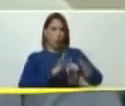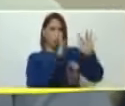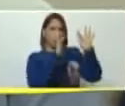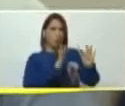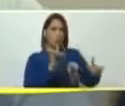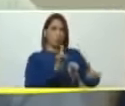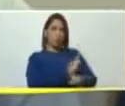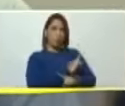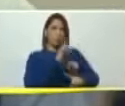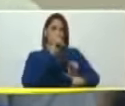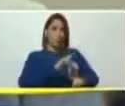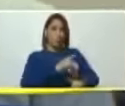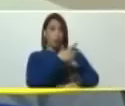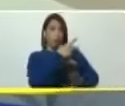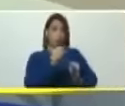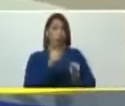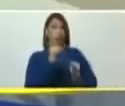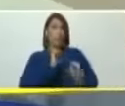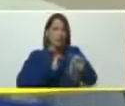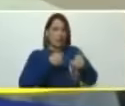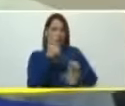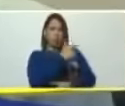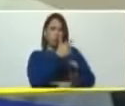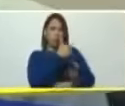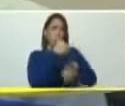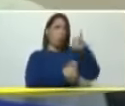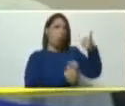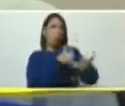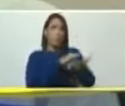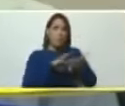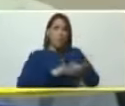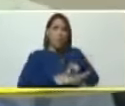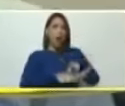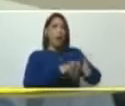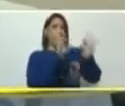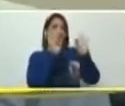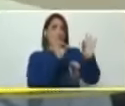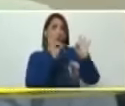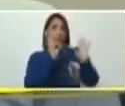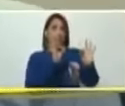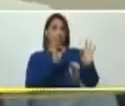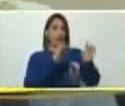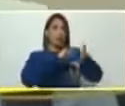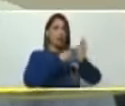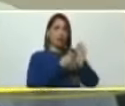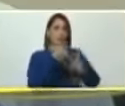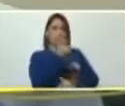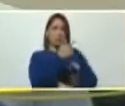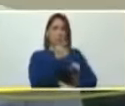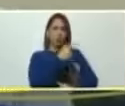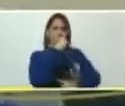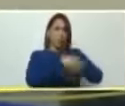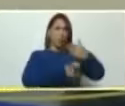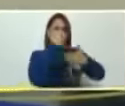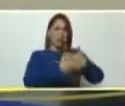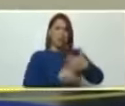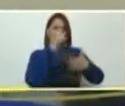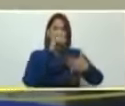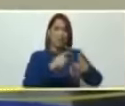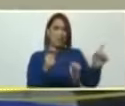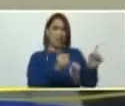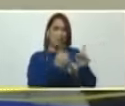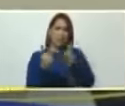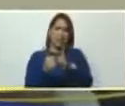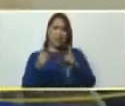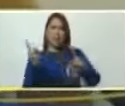que no, empezar a buscar las soluciones, buscar los especialistas, los técnicos, montar los proyectos y en mediano plazo, por supuesto, darle